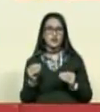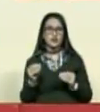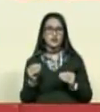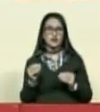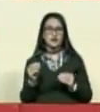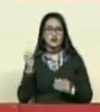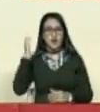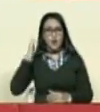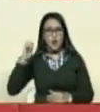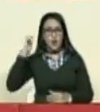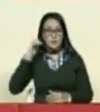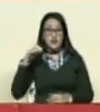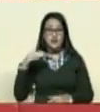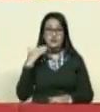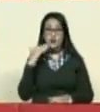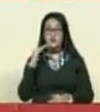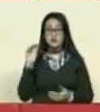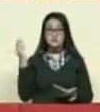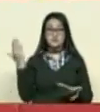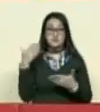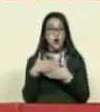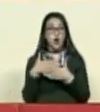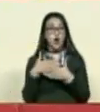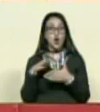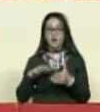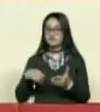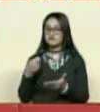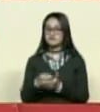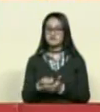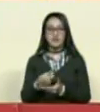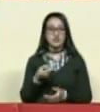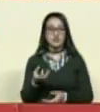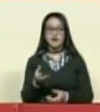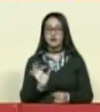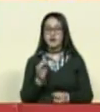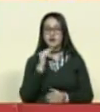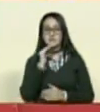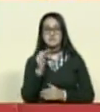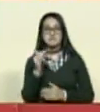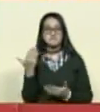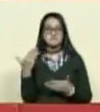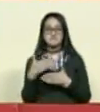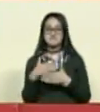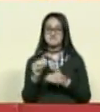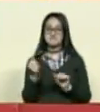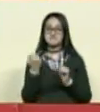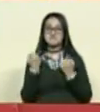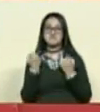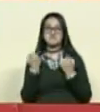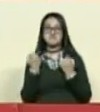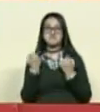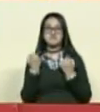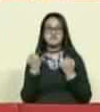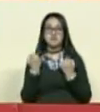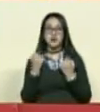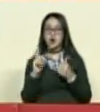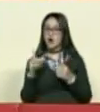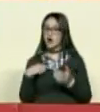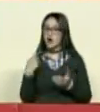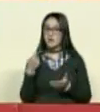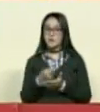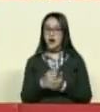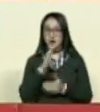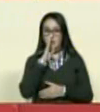de Europa y de Estados Unidos nos negaron crédito. Se negaron a comprarnos bonos. Y nos